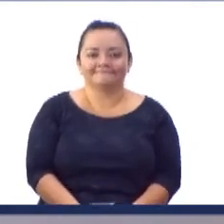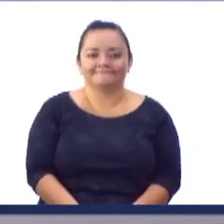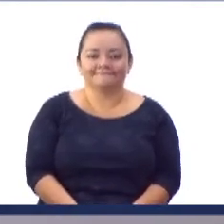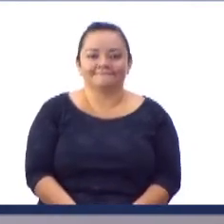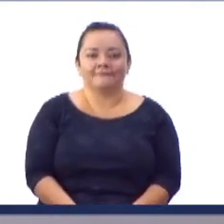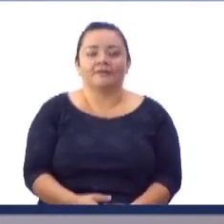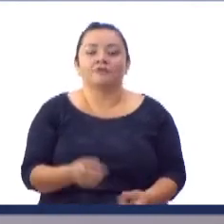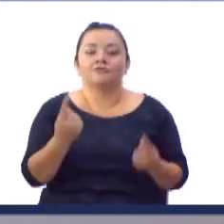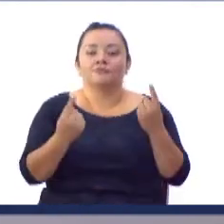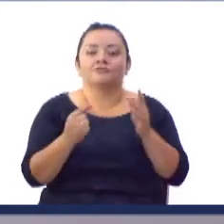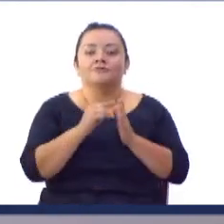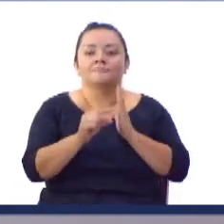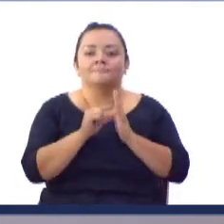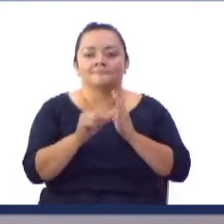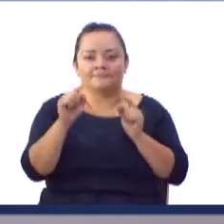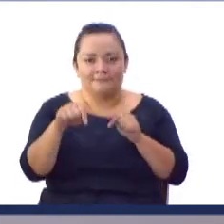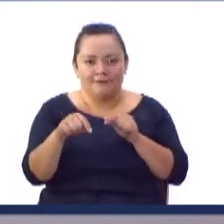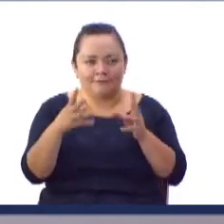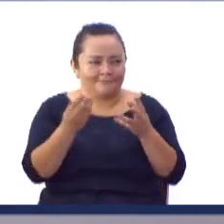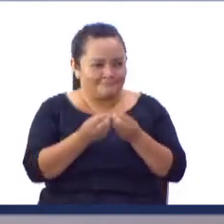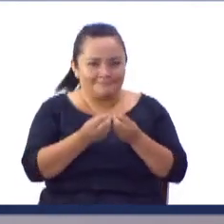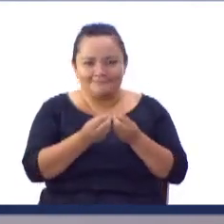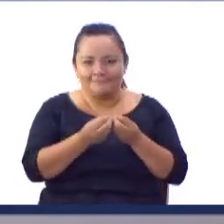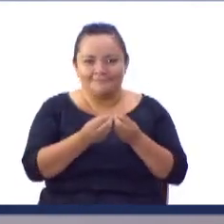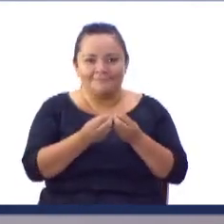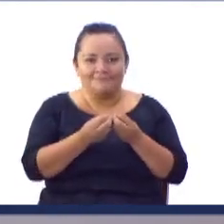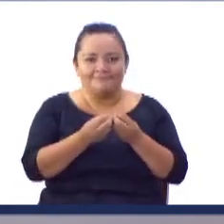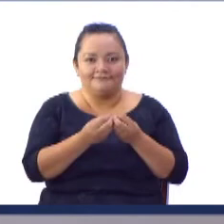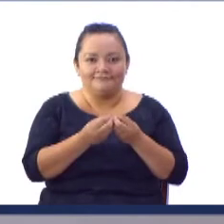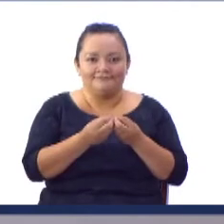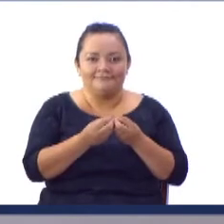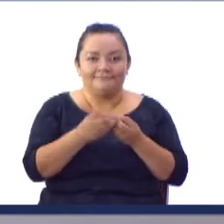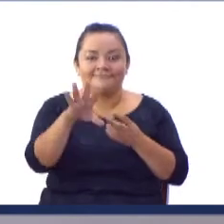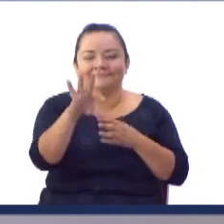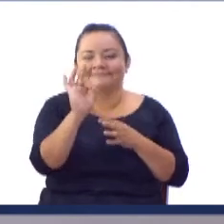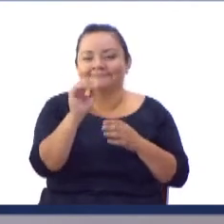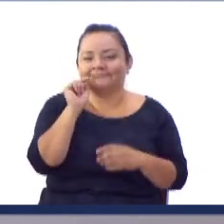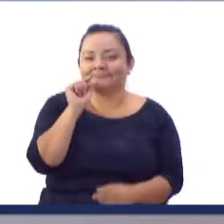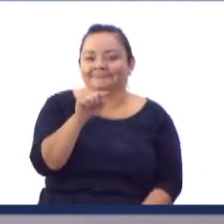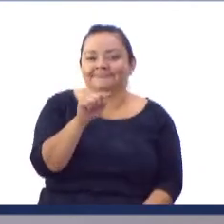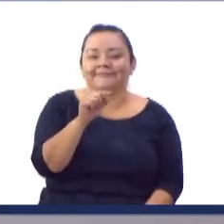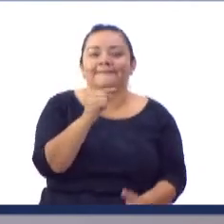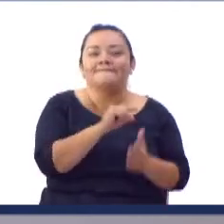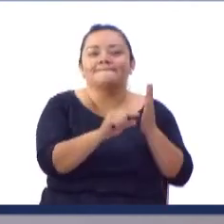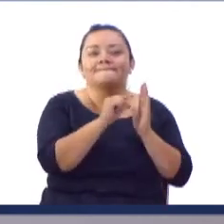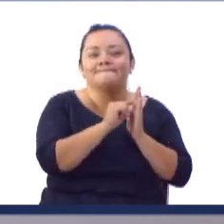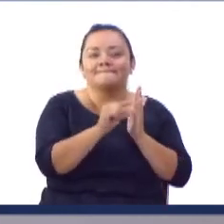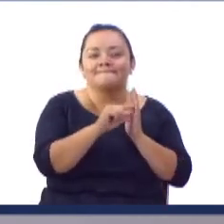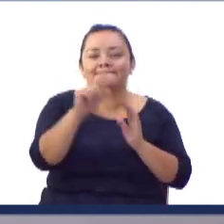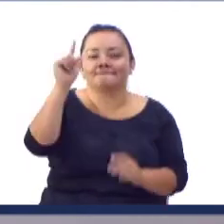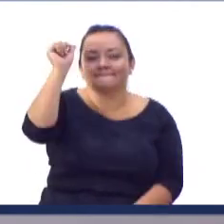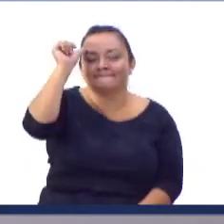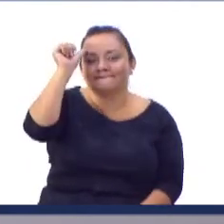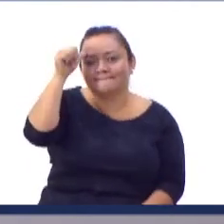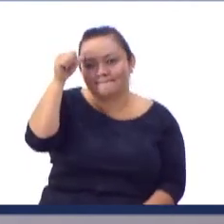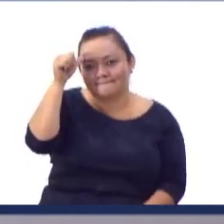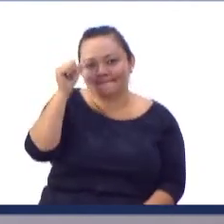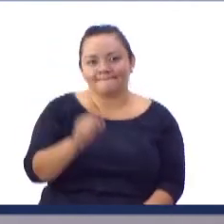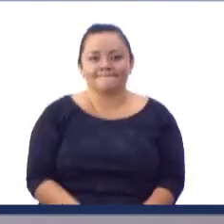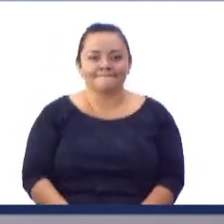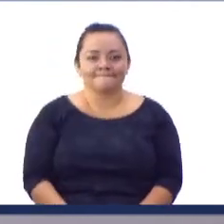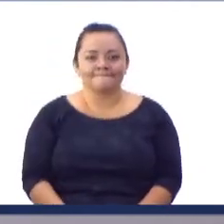dígame cuál es el versículo ahora que somos poquitos y se escoge uno de ustedes y me dice un versículo de memoria